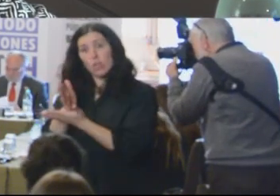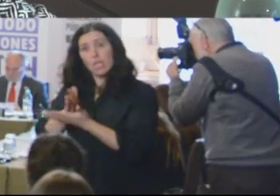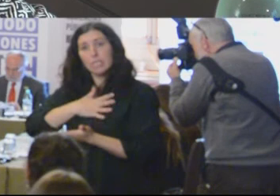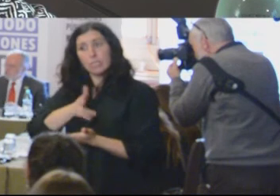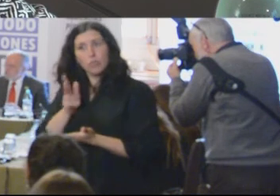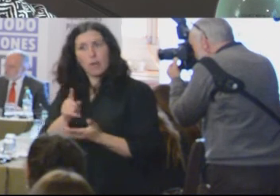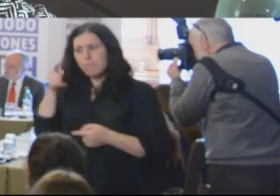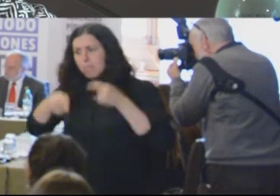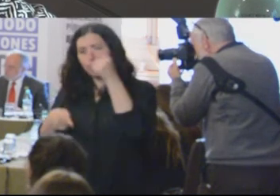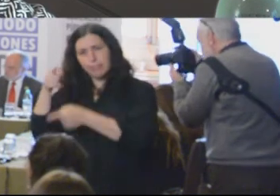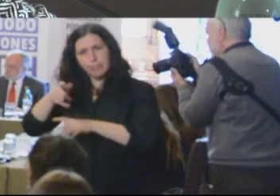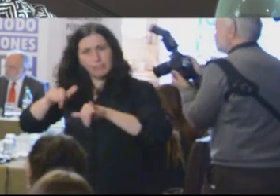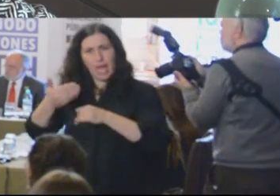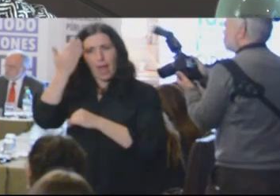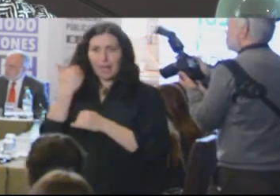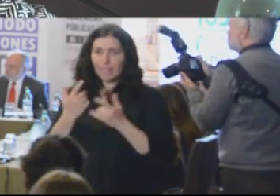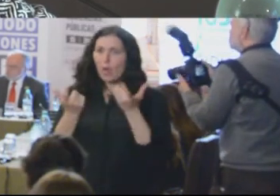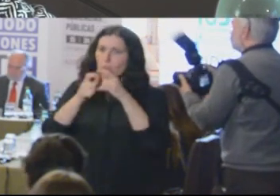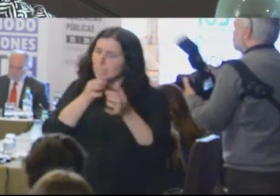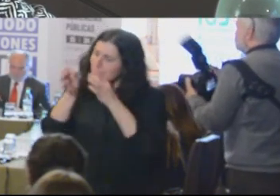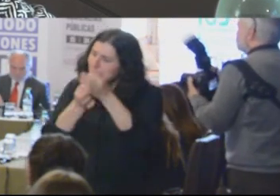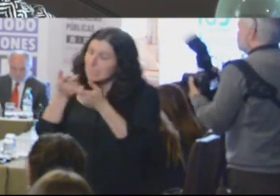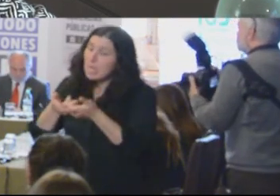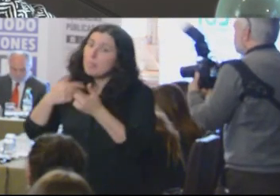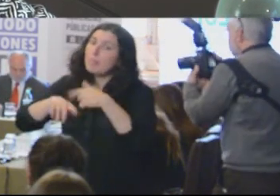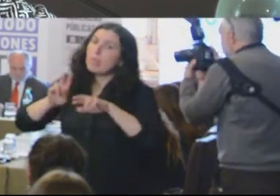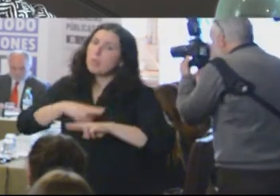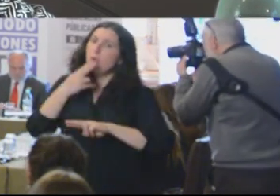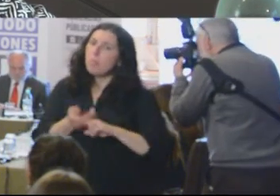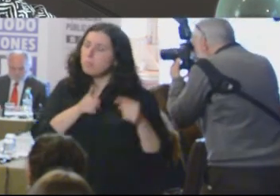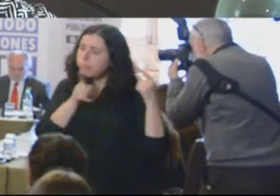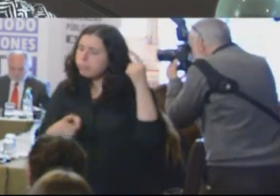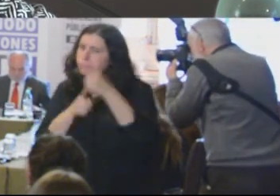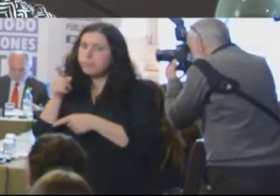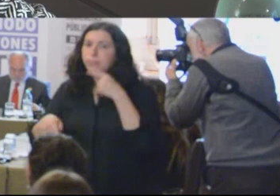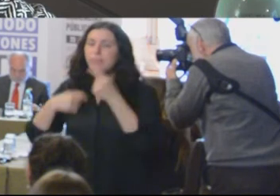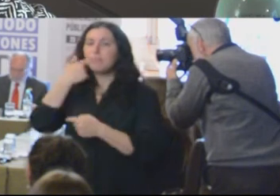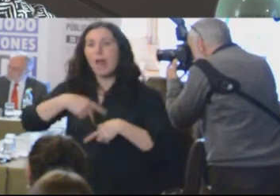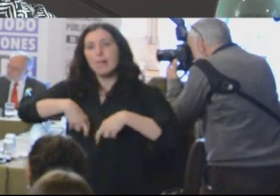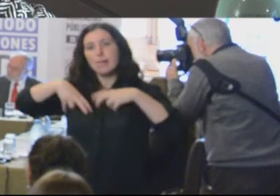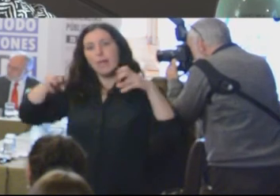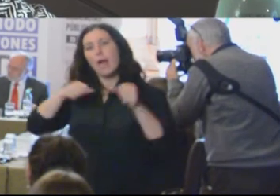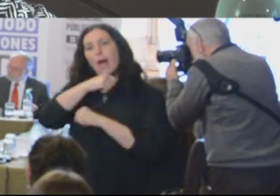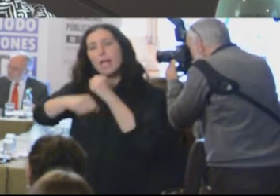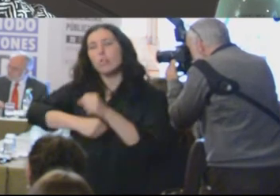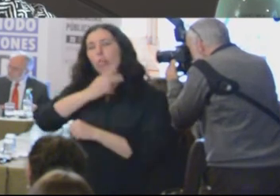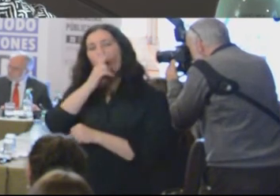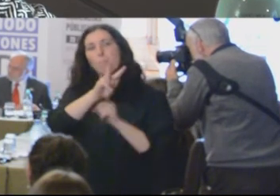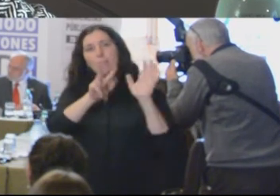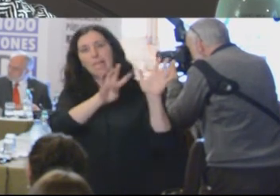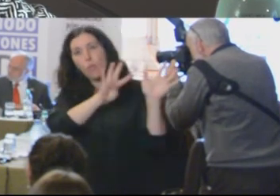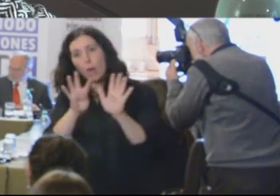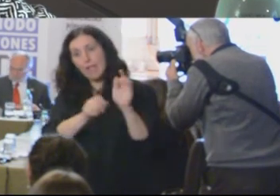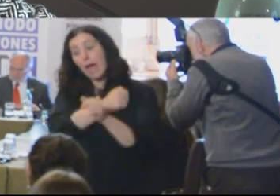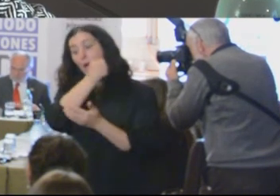hizo referencia en la anterior audiencia con relación a los ataques entre 2009 y 2016 contra esta